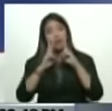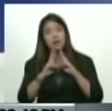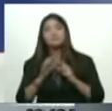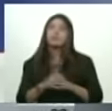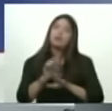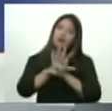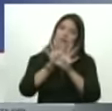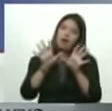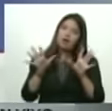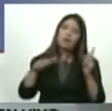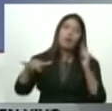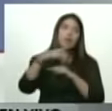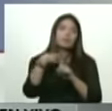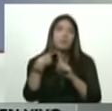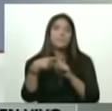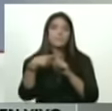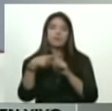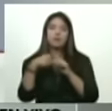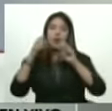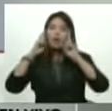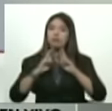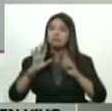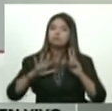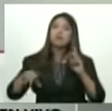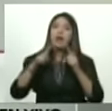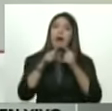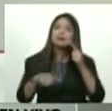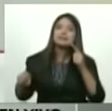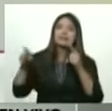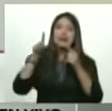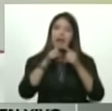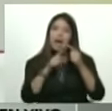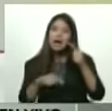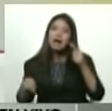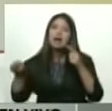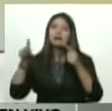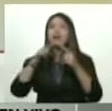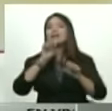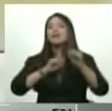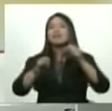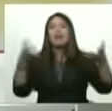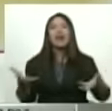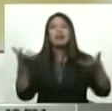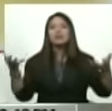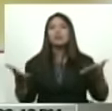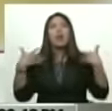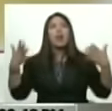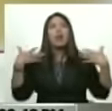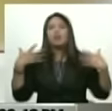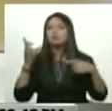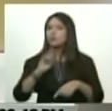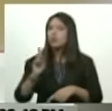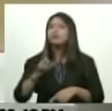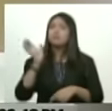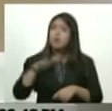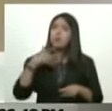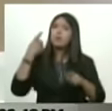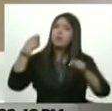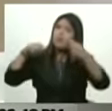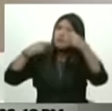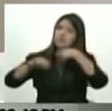ambiental contribuíamos grandemente al reciclaje y a evitar el recalentamiento global. Y podríamos exportar también, en el